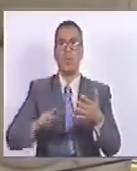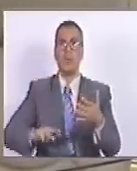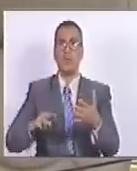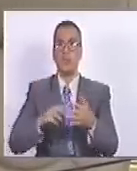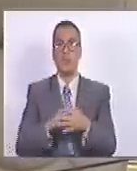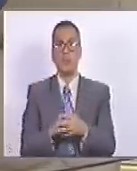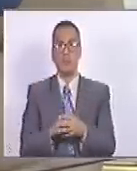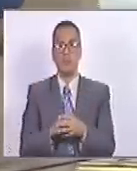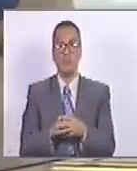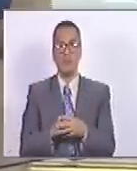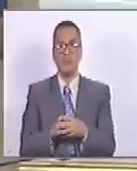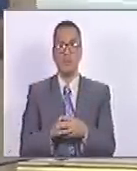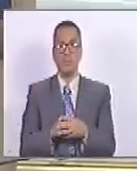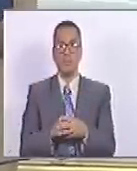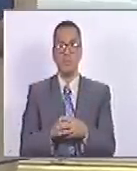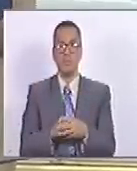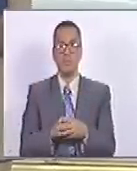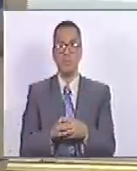cajista.